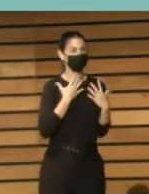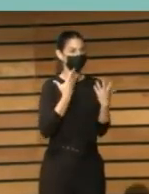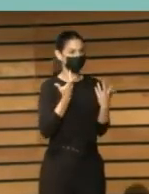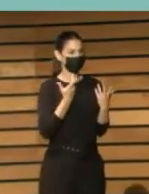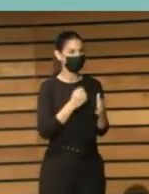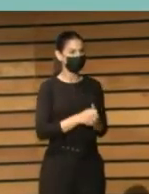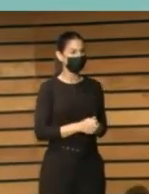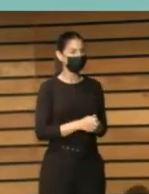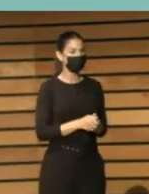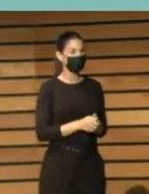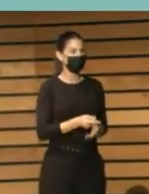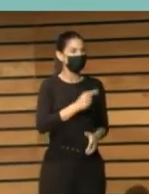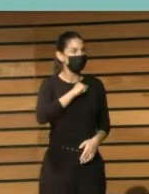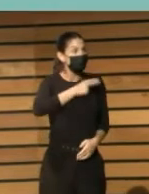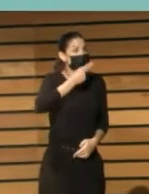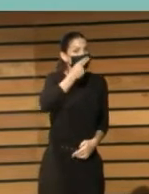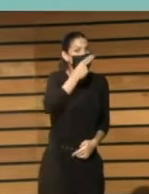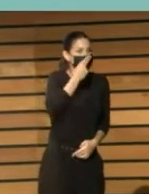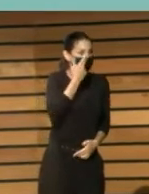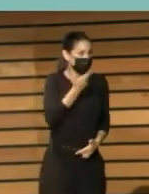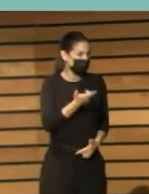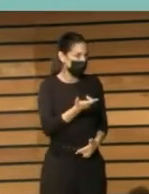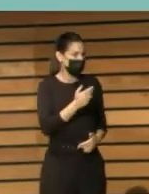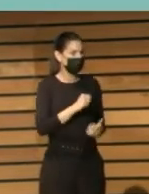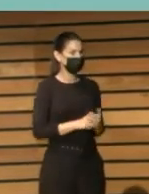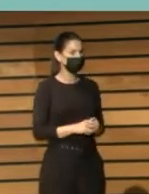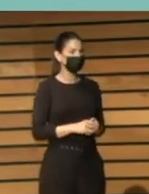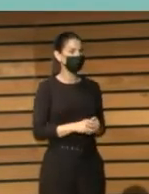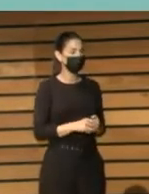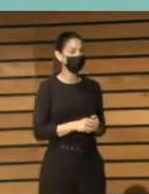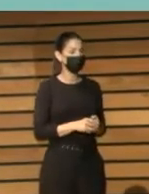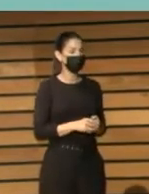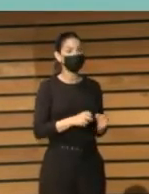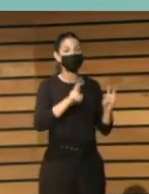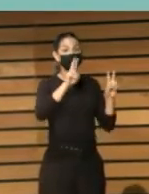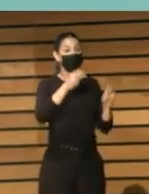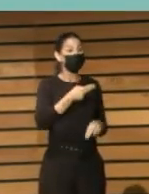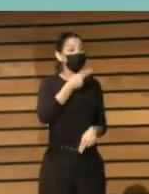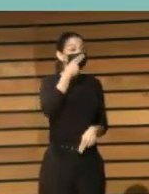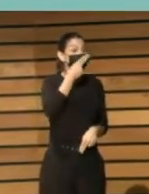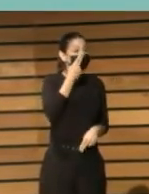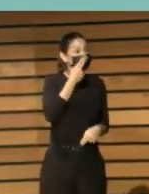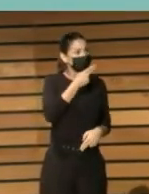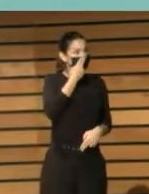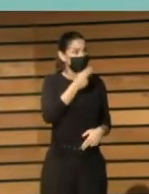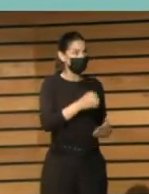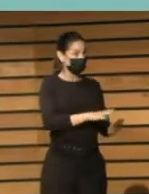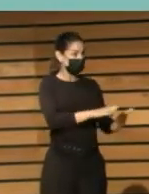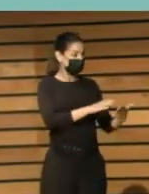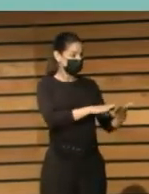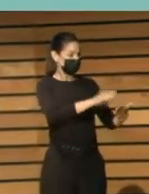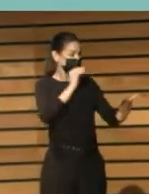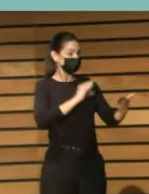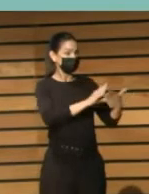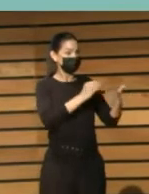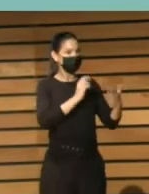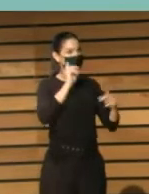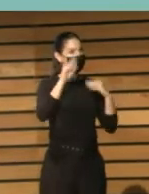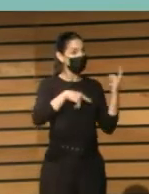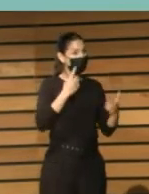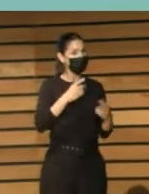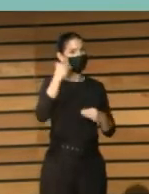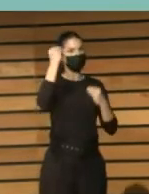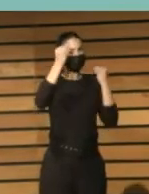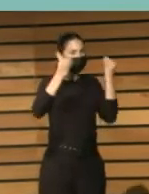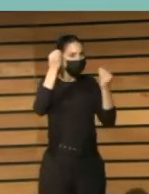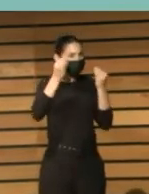una curiosidad, ¿no?, y esa curiosidad también nos lleva a la reflexión, a la acción. O sea que me interesa